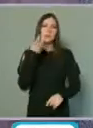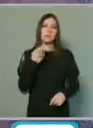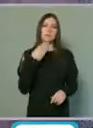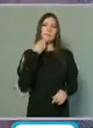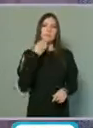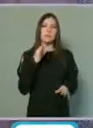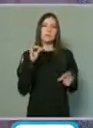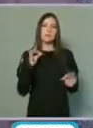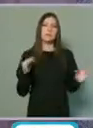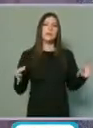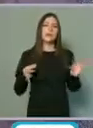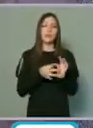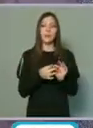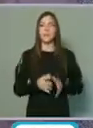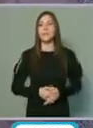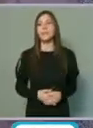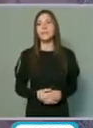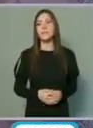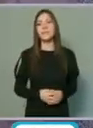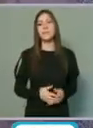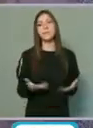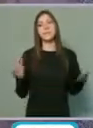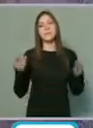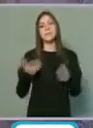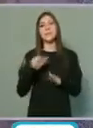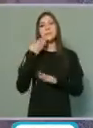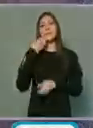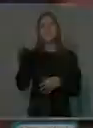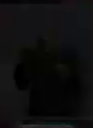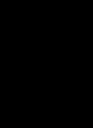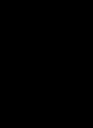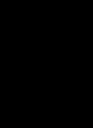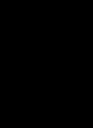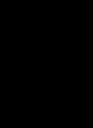es como también buena opción. Perfecto. Wendy Crespi, muchas gracias. Gracias, muchas gracias.